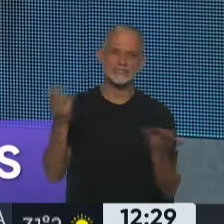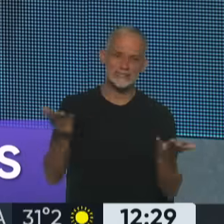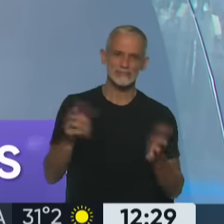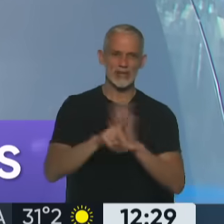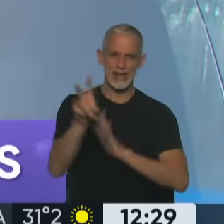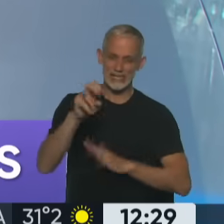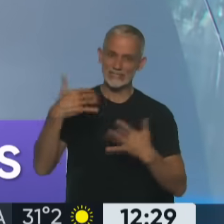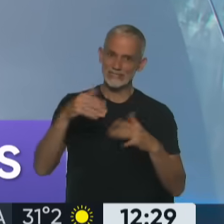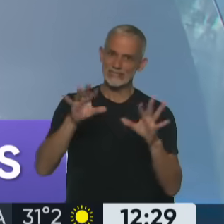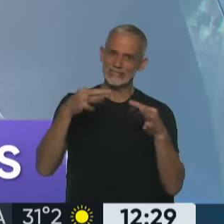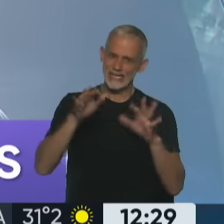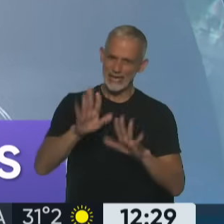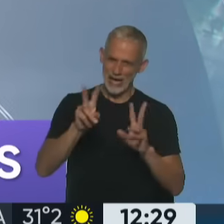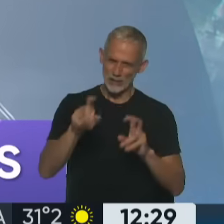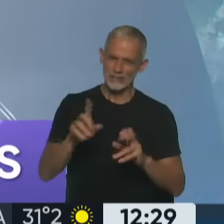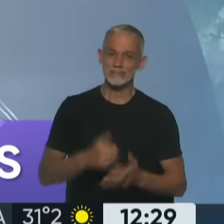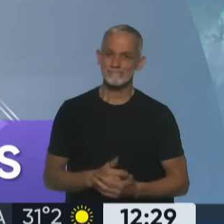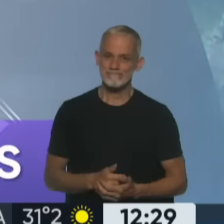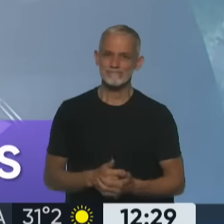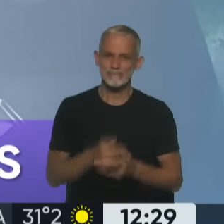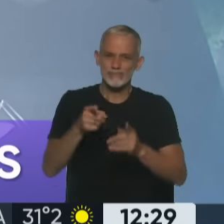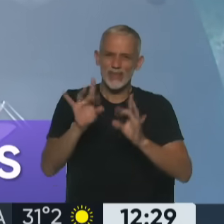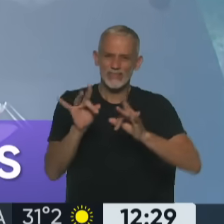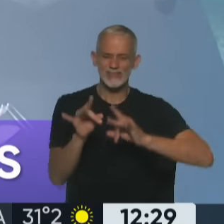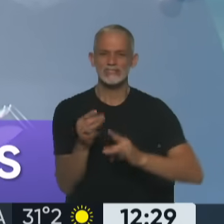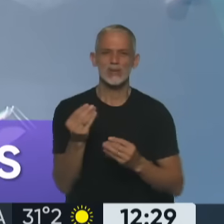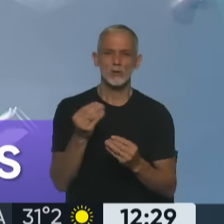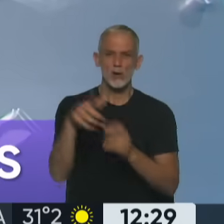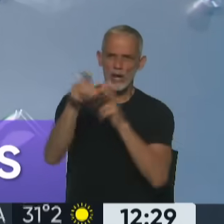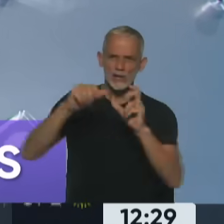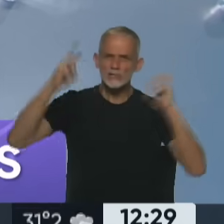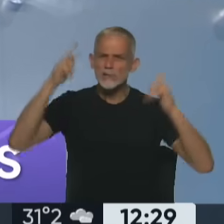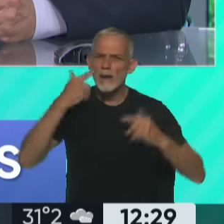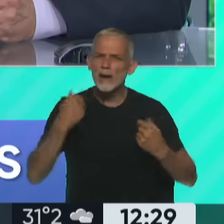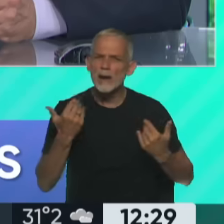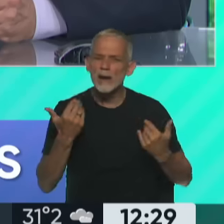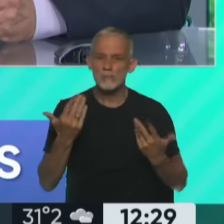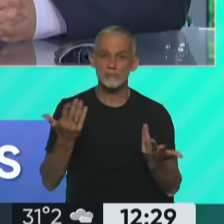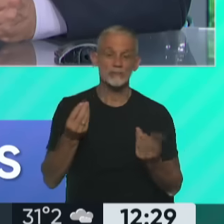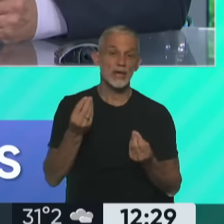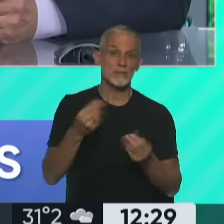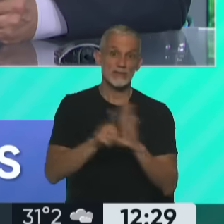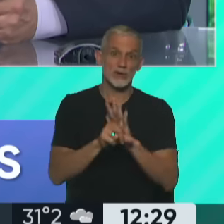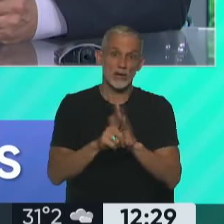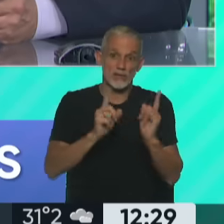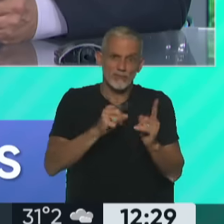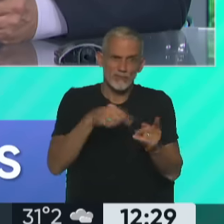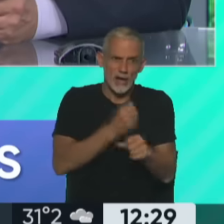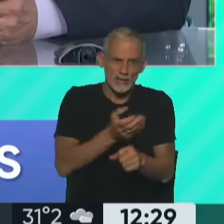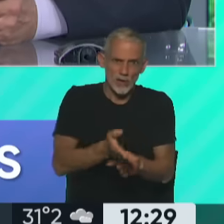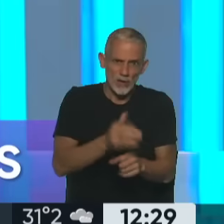tema muy delicado. Ahí sí tenemos un tema de reacción inmediata, porque... ¿Qué pasa con la ley que está vigente